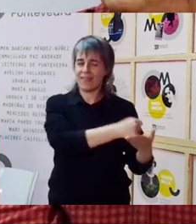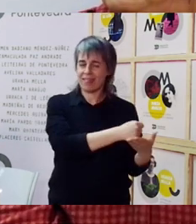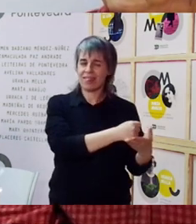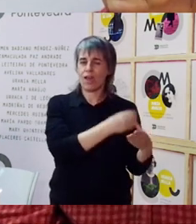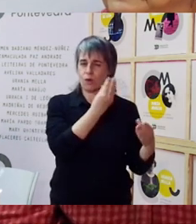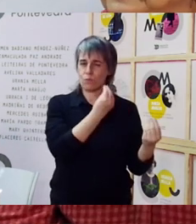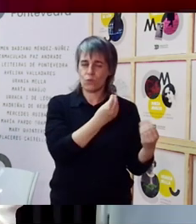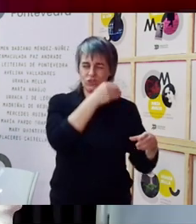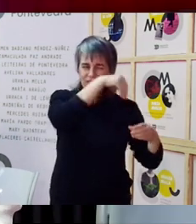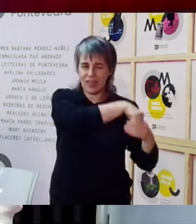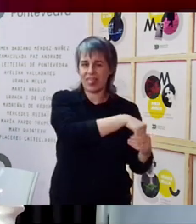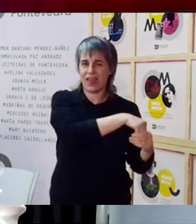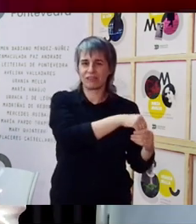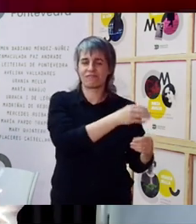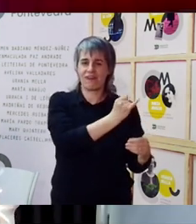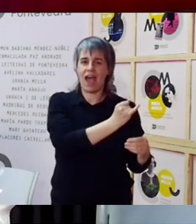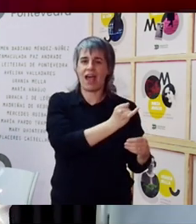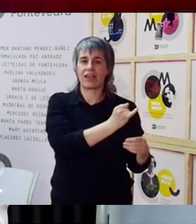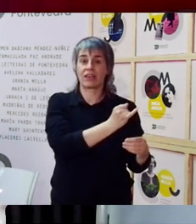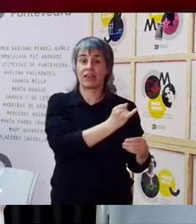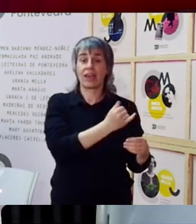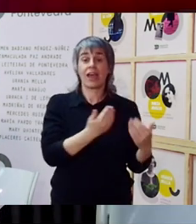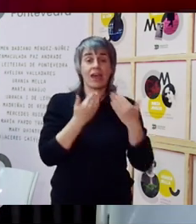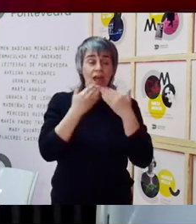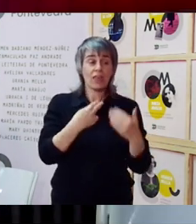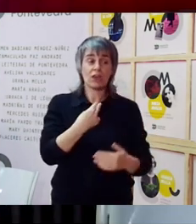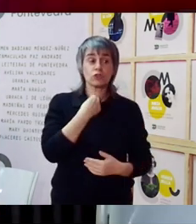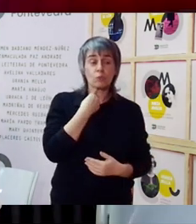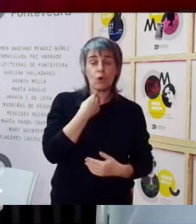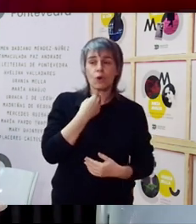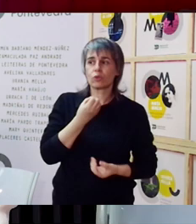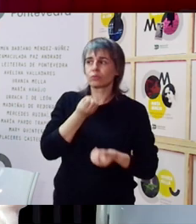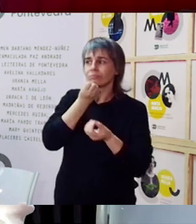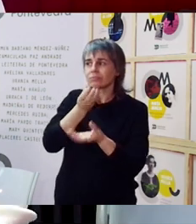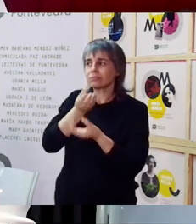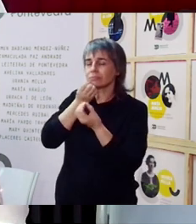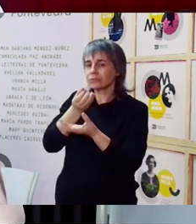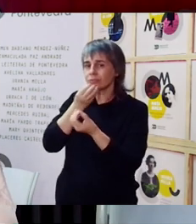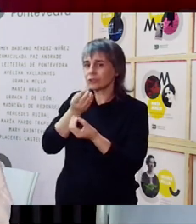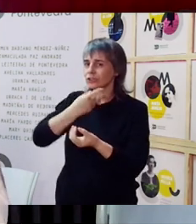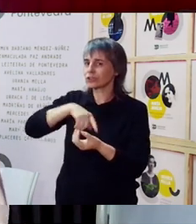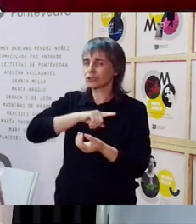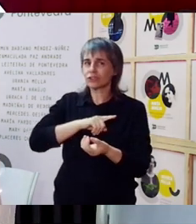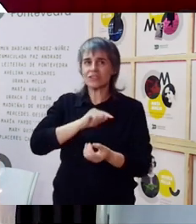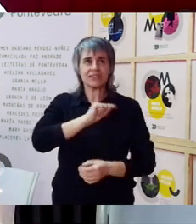túa voz vamos poder achegarnos do mellor xeito a ela.